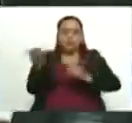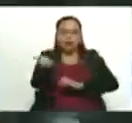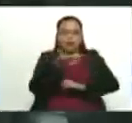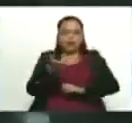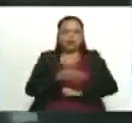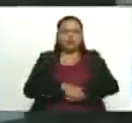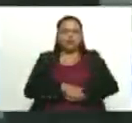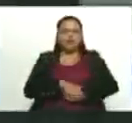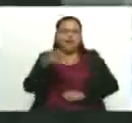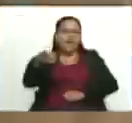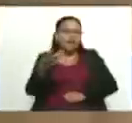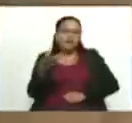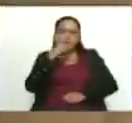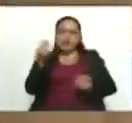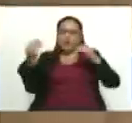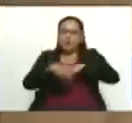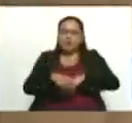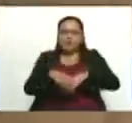Lo violaron.